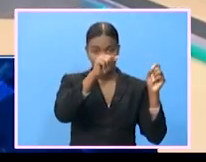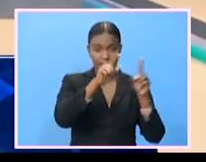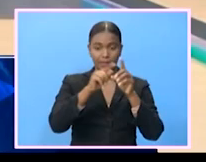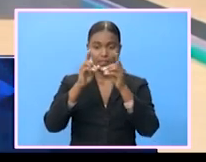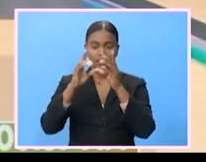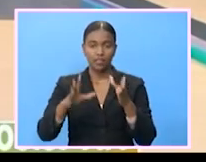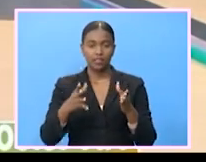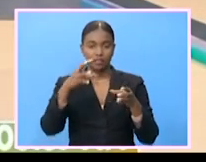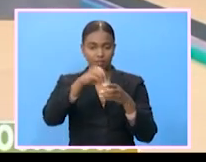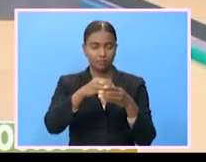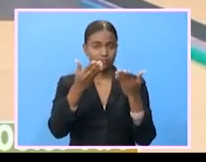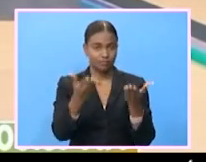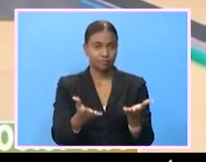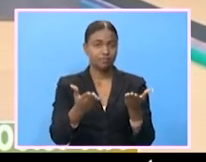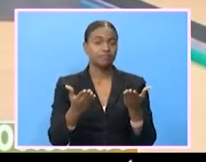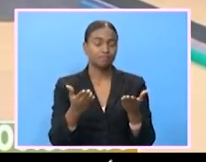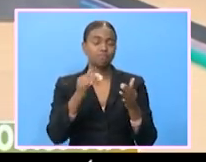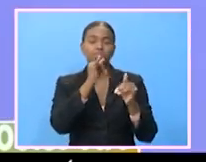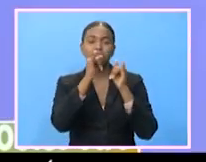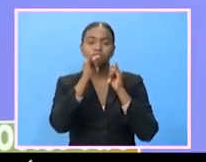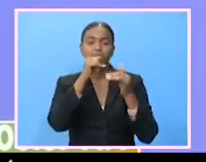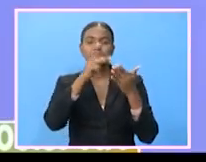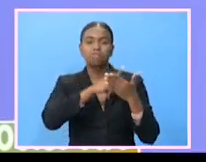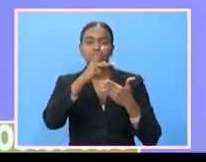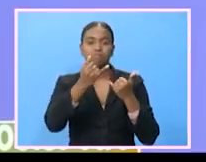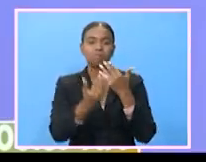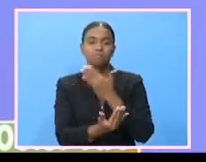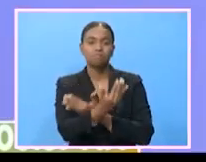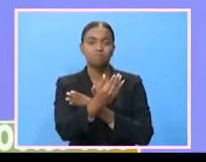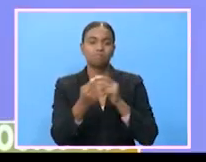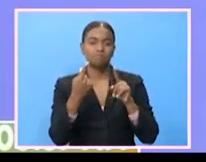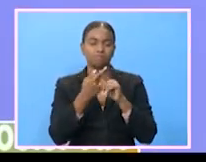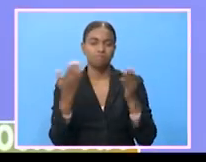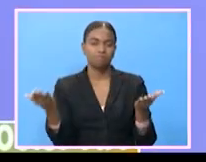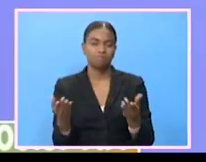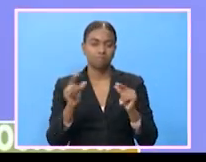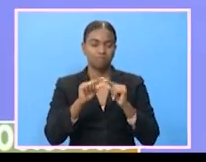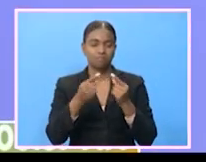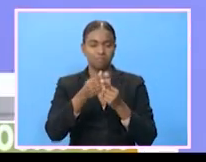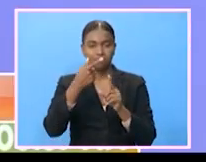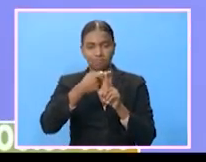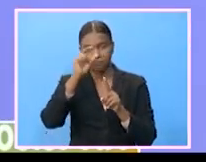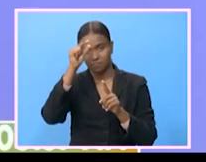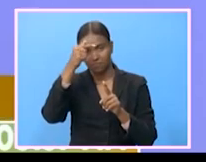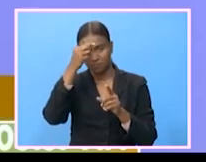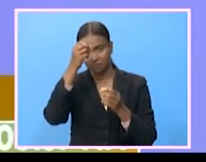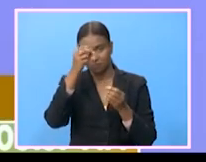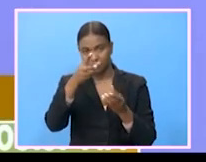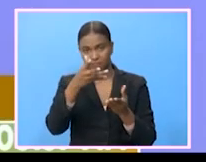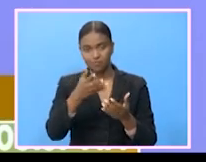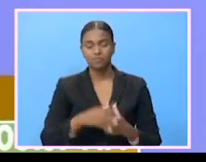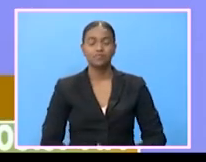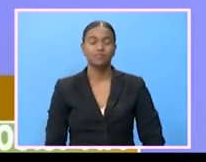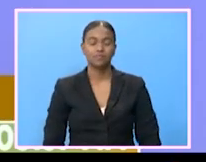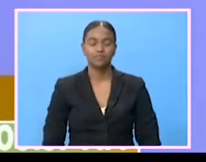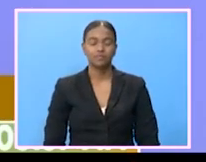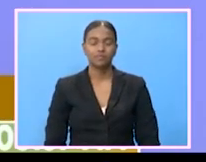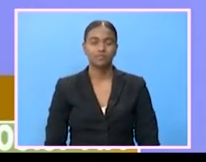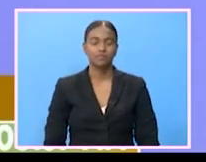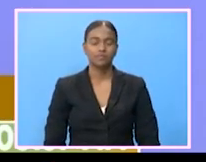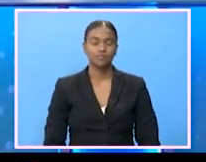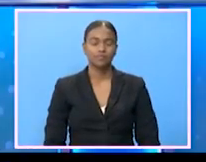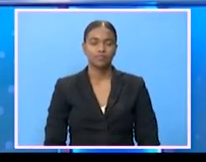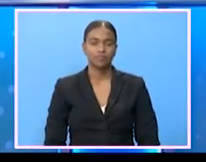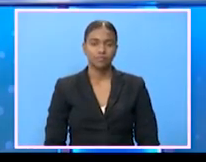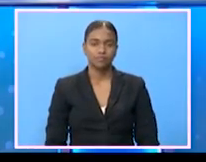2022 respectivamente, fueron entrevistados en el programa esta mañana de este canal. Para 4RD Noticias, Esther